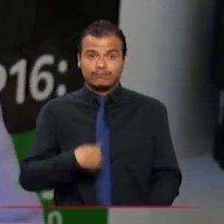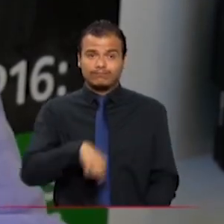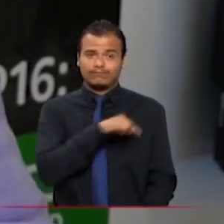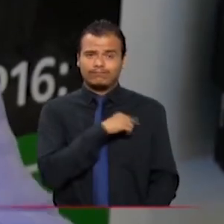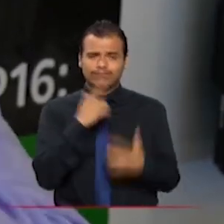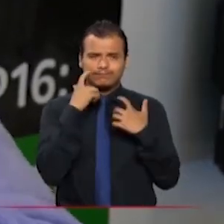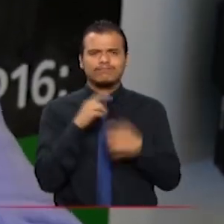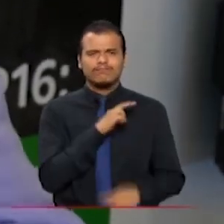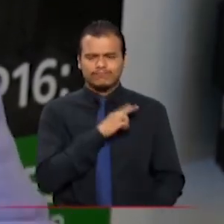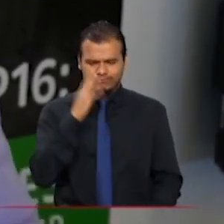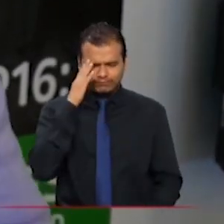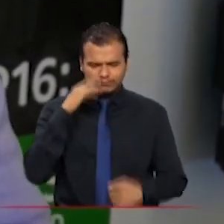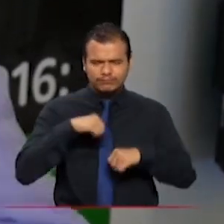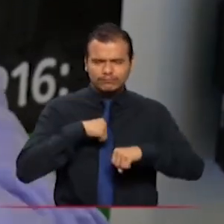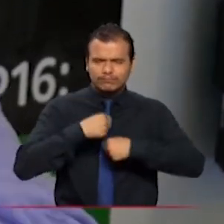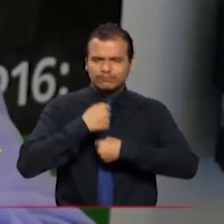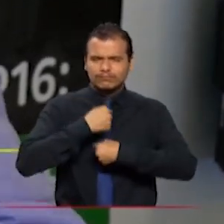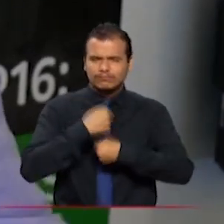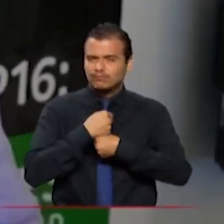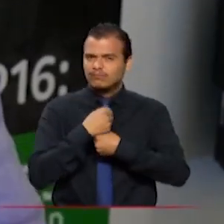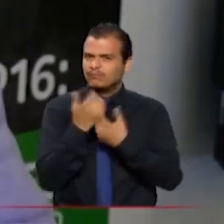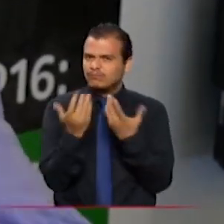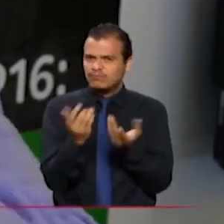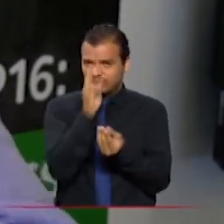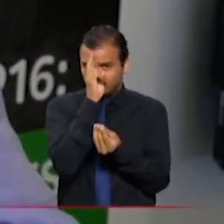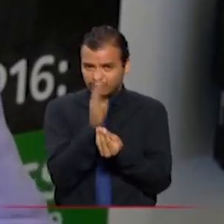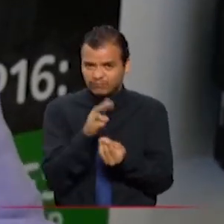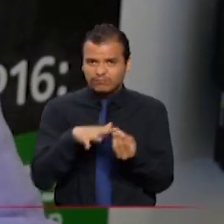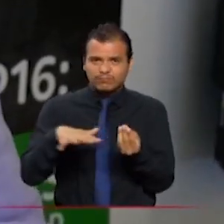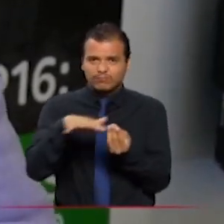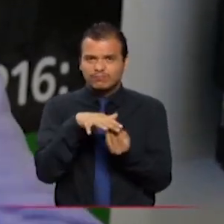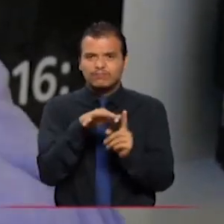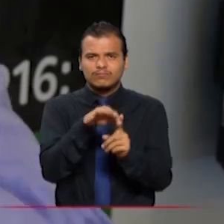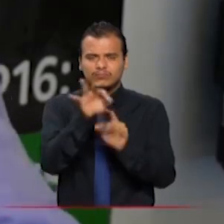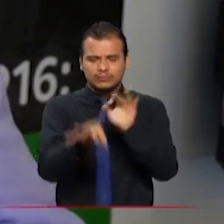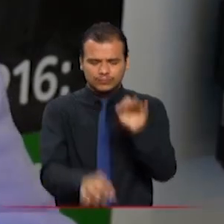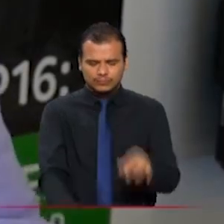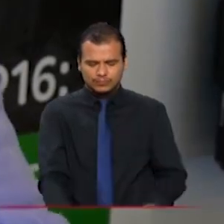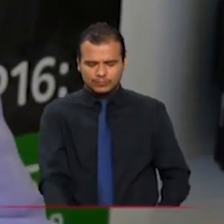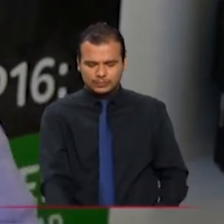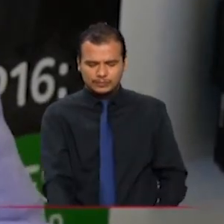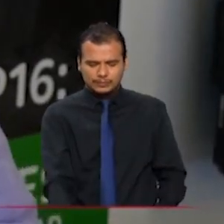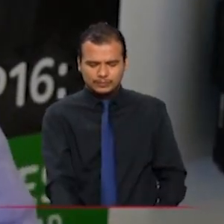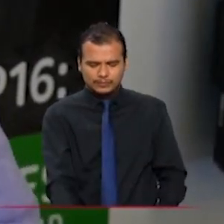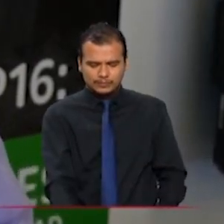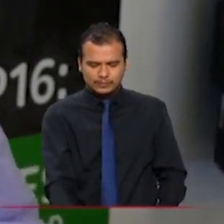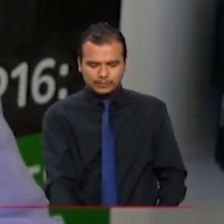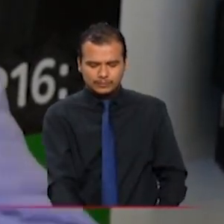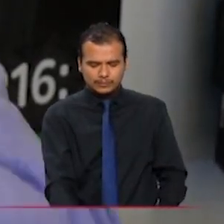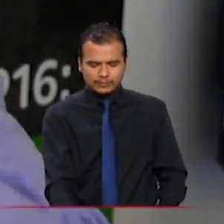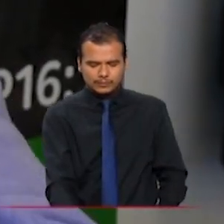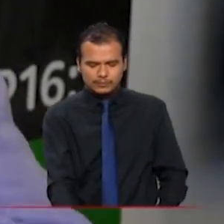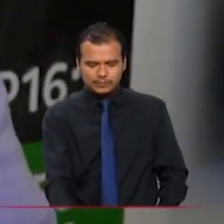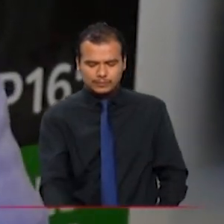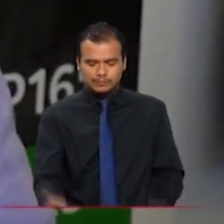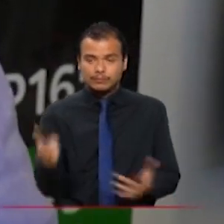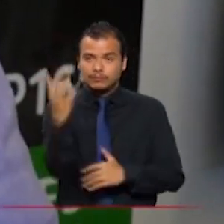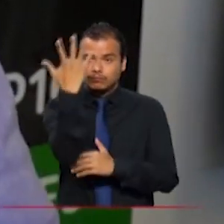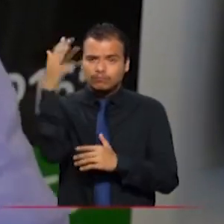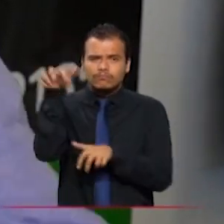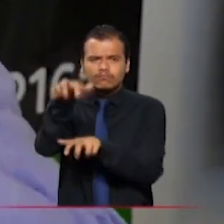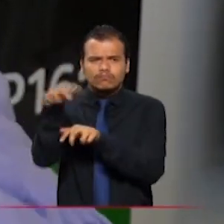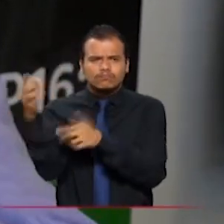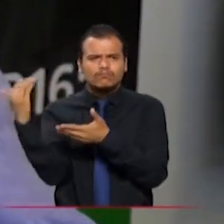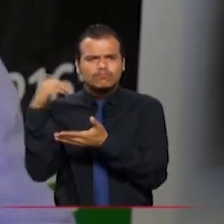trabajo que estamos haciendo en áreas protegidas, en restauración, en reforestación, en disminución de ella. Eso es